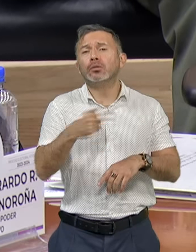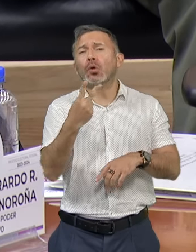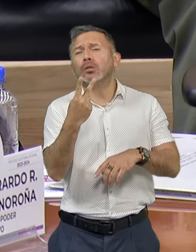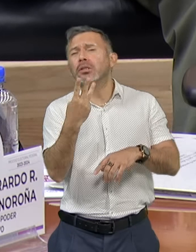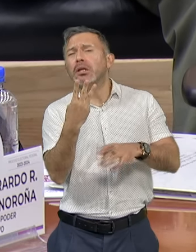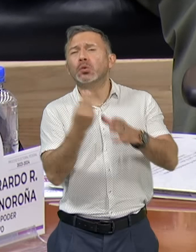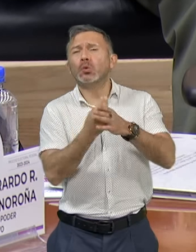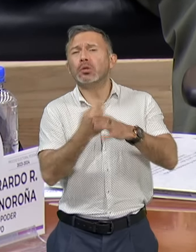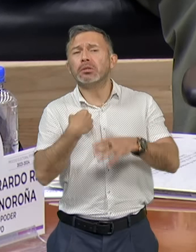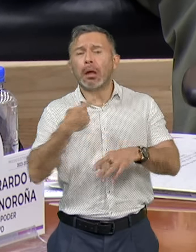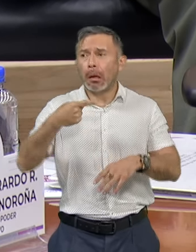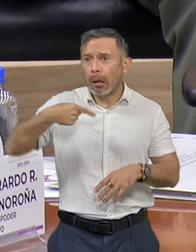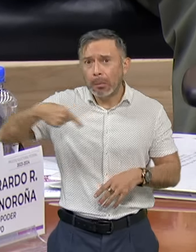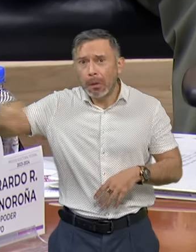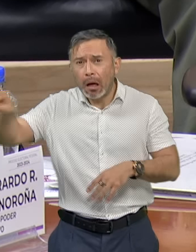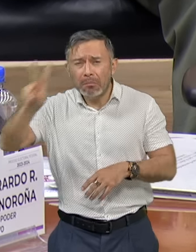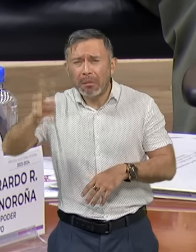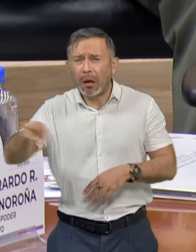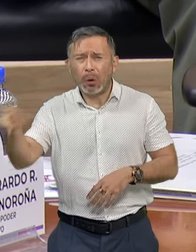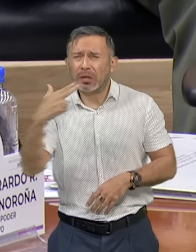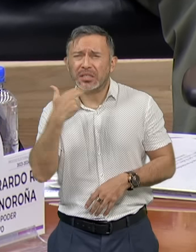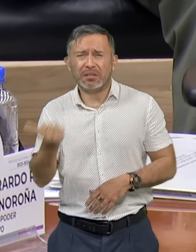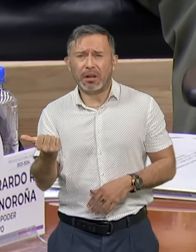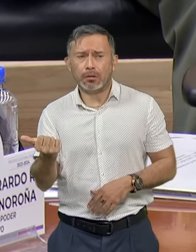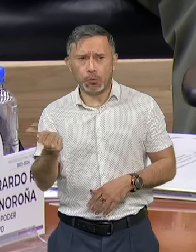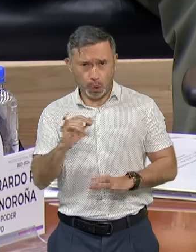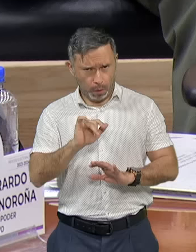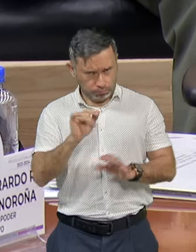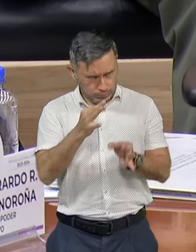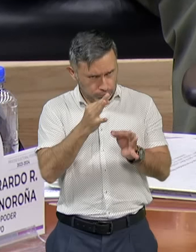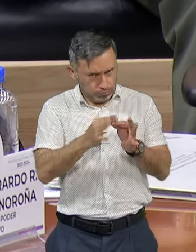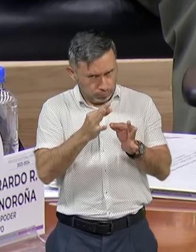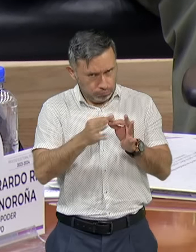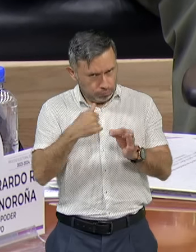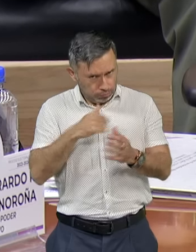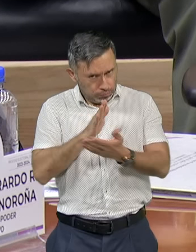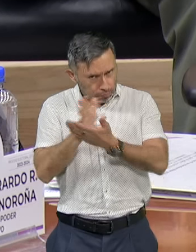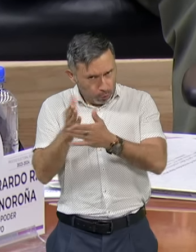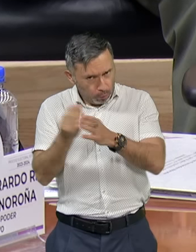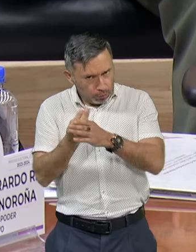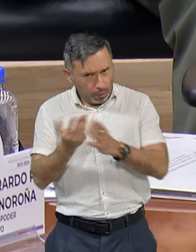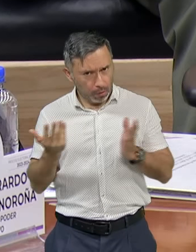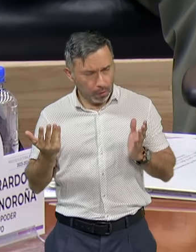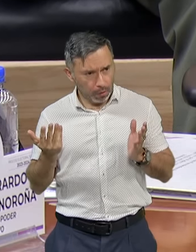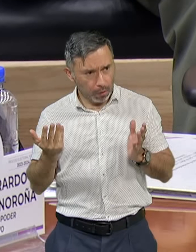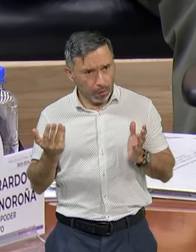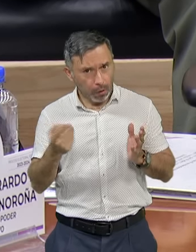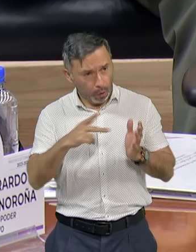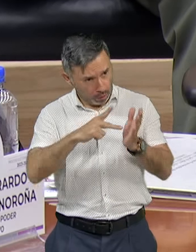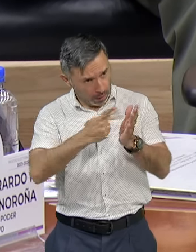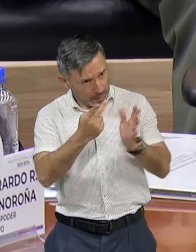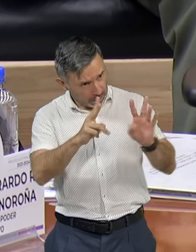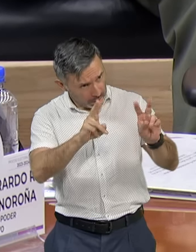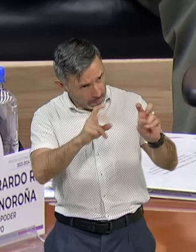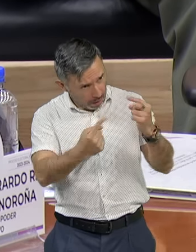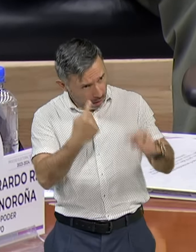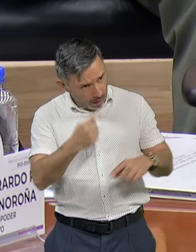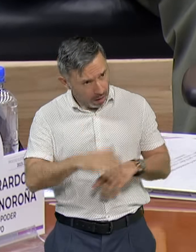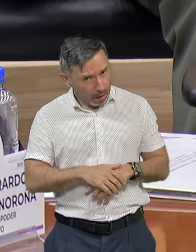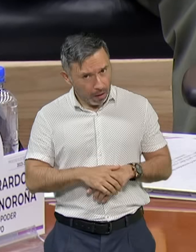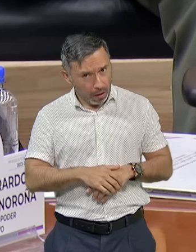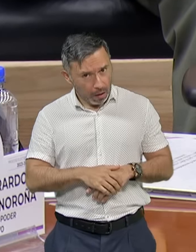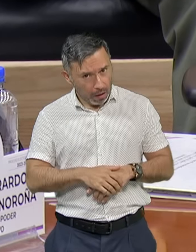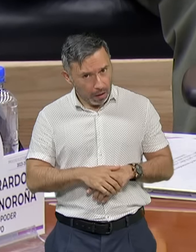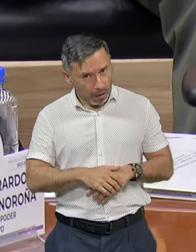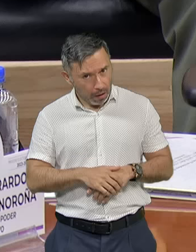porque jamás los hice y quisieron revivir el tema para sacarme de la